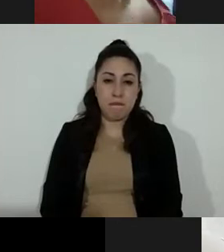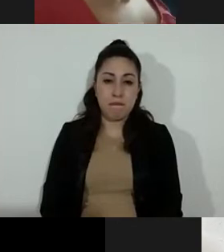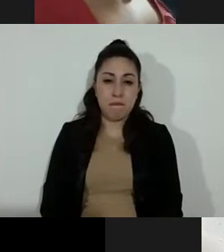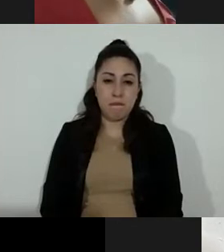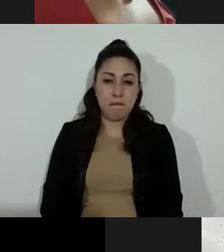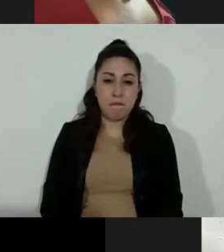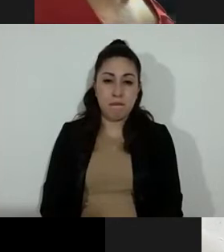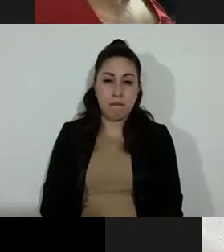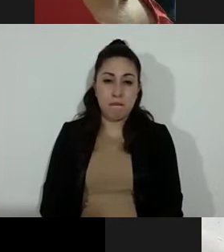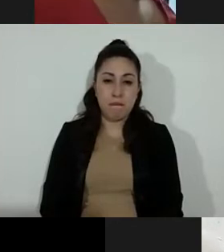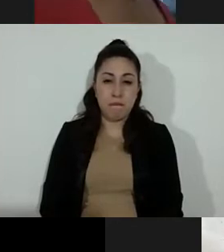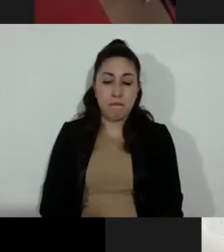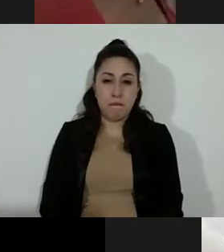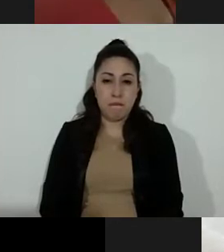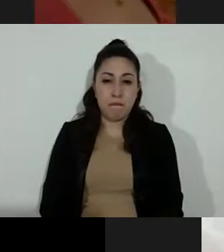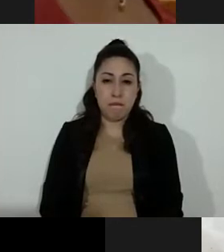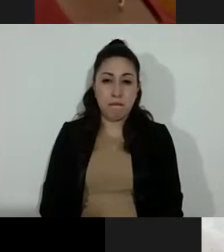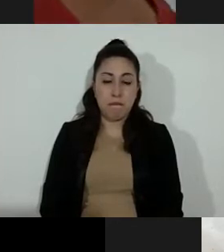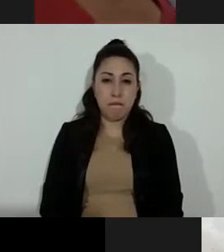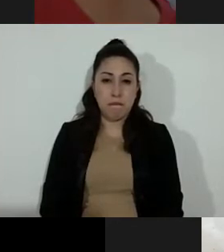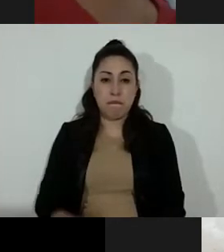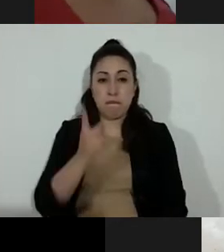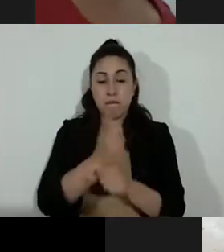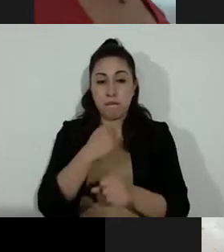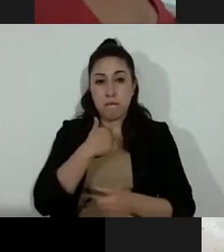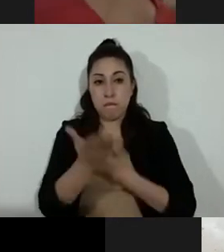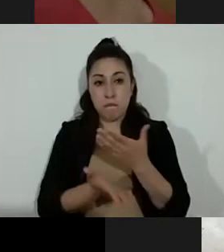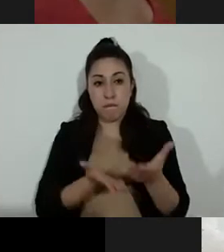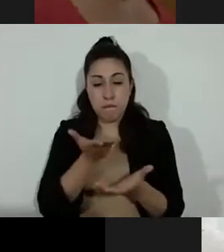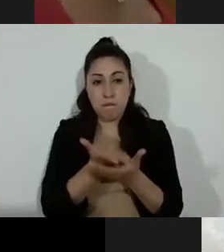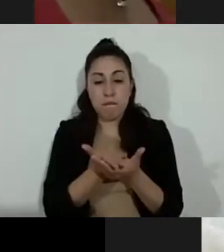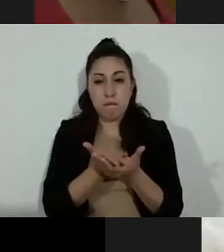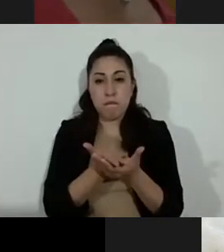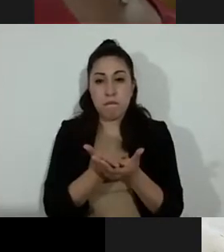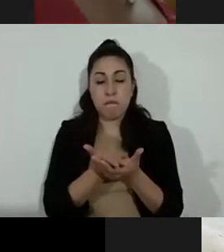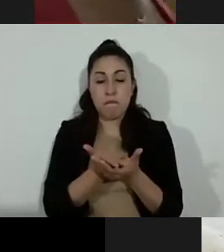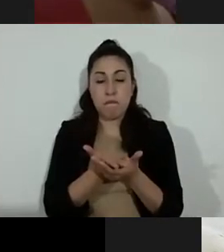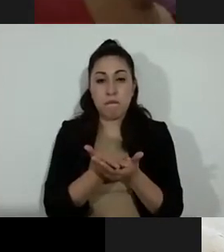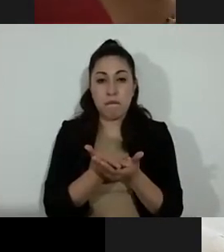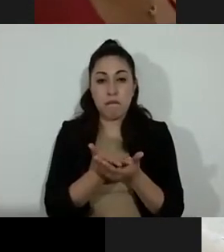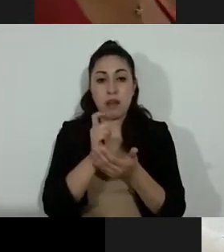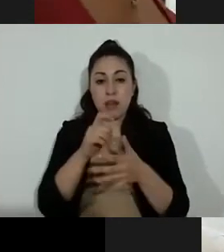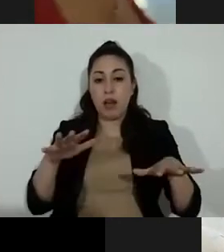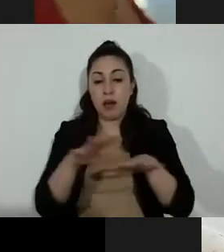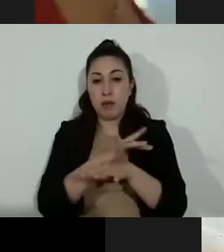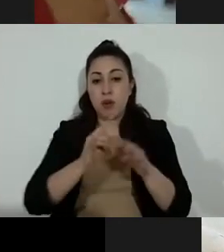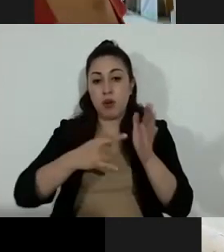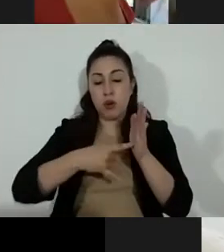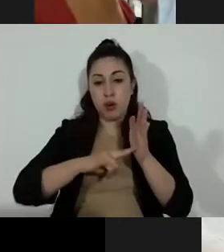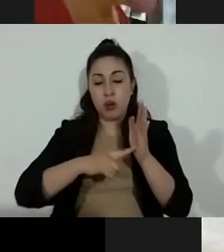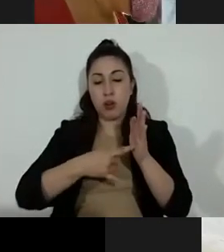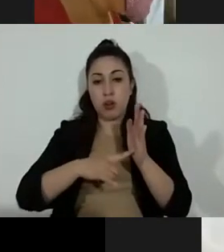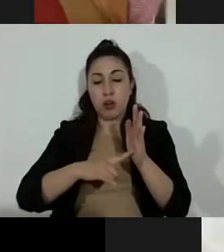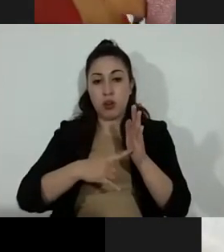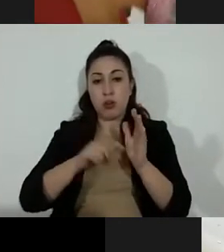Como primer propuesta, quisiera poner en consideración de ustedes que sería la de cambio de horarios, que sería sumada la del